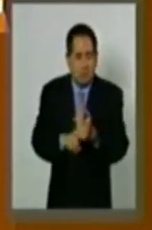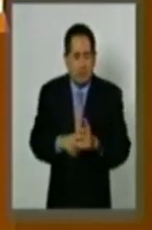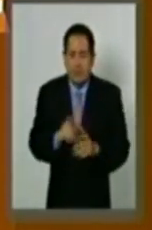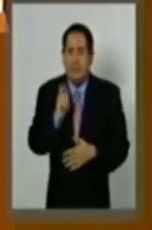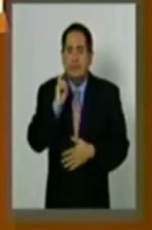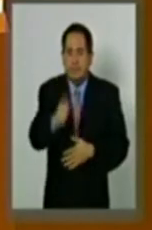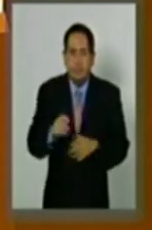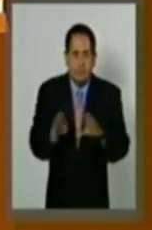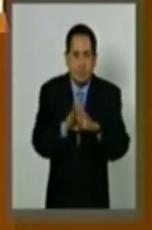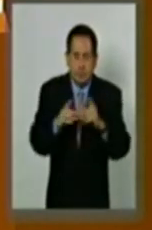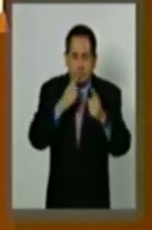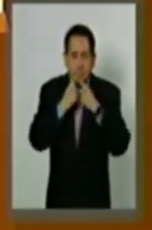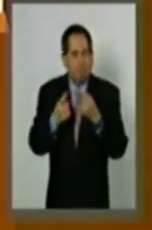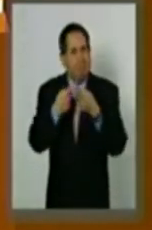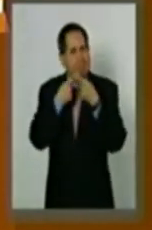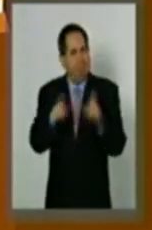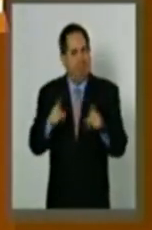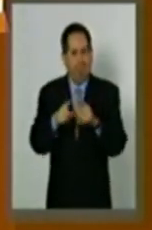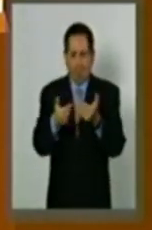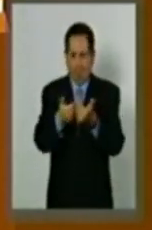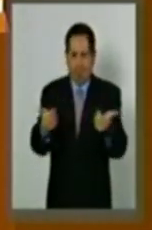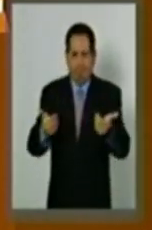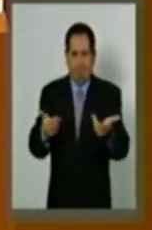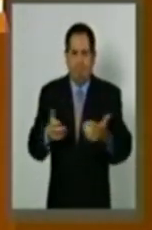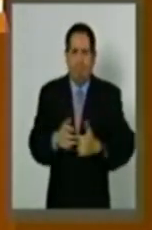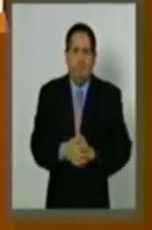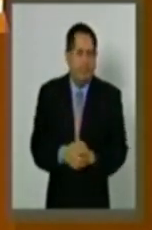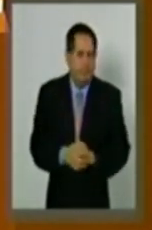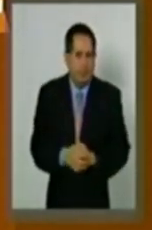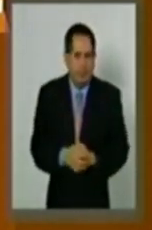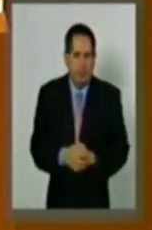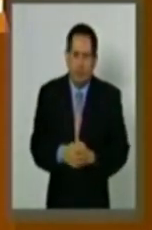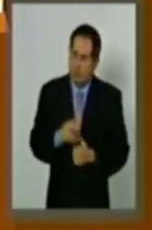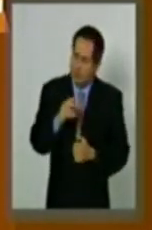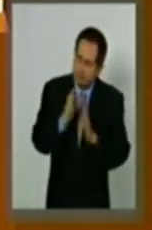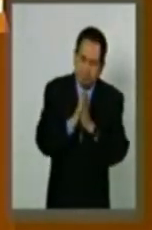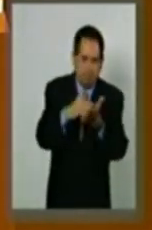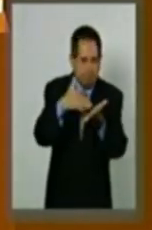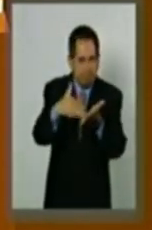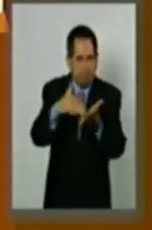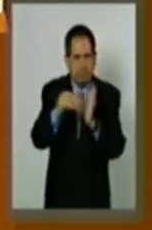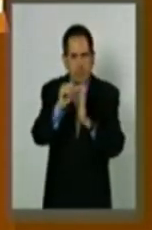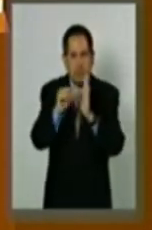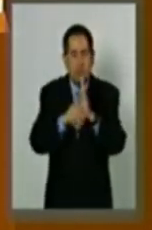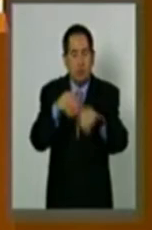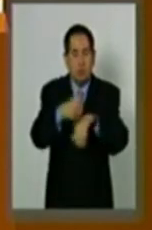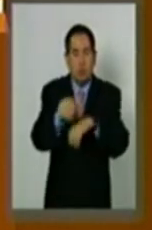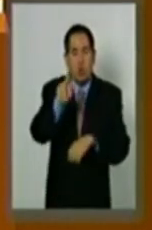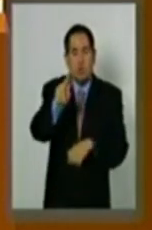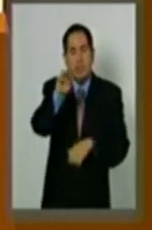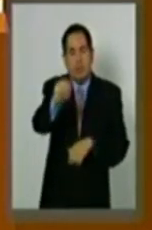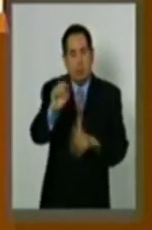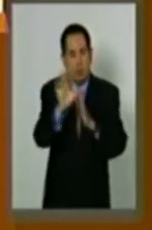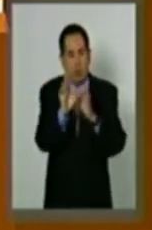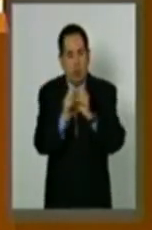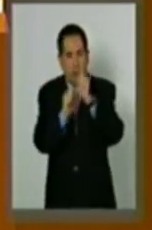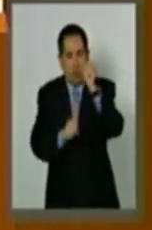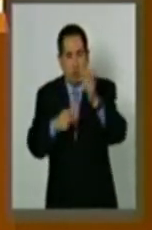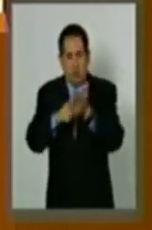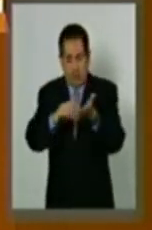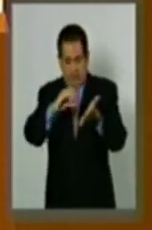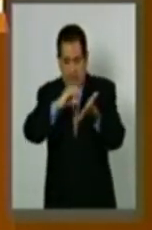que ver, pues que son de diferente naturaleza. Quisiera que leyéramos el artículo 89 de nuestra Constitución